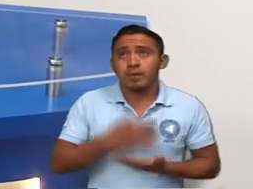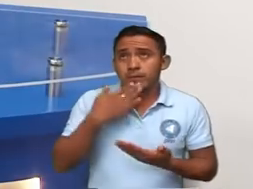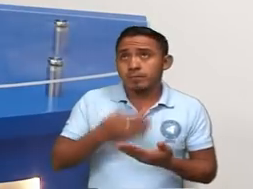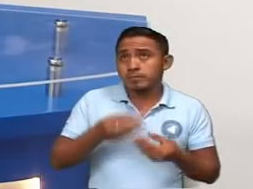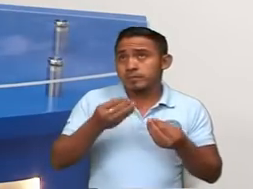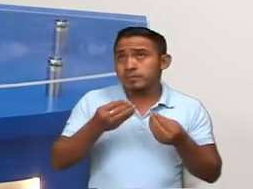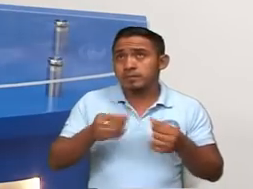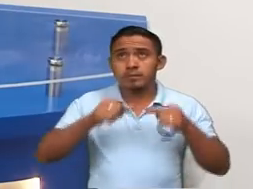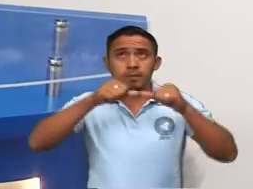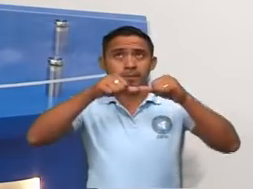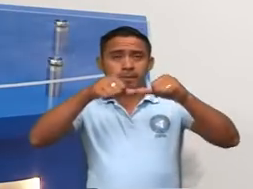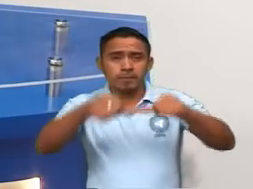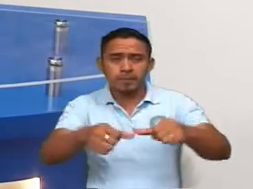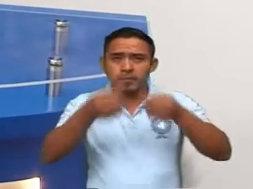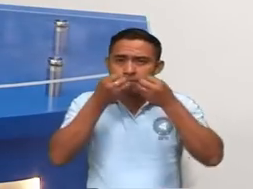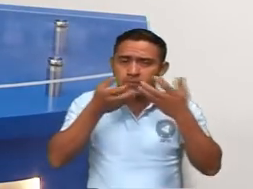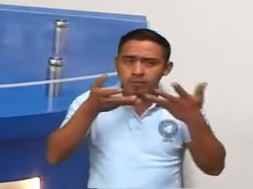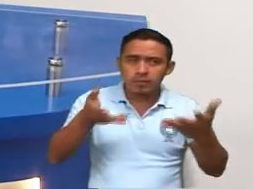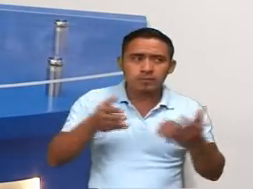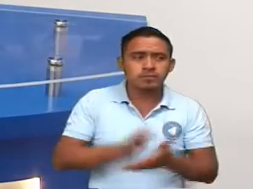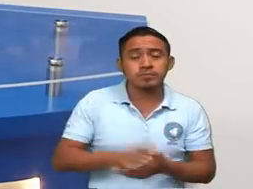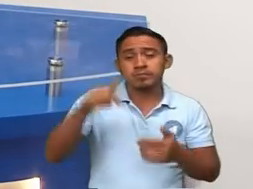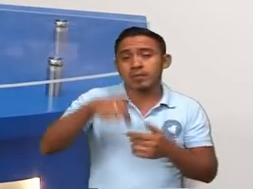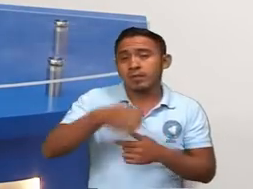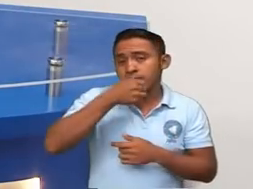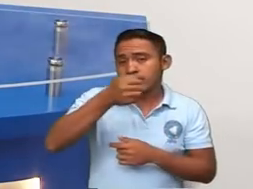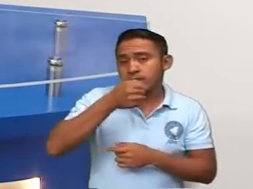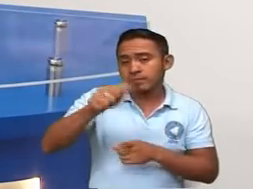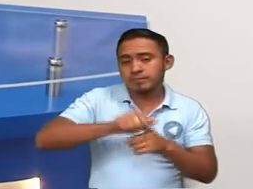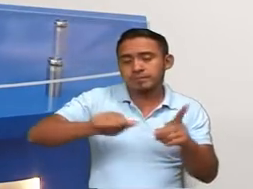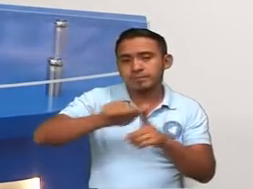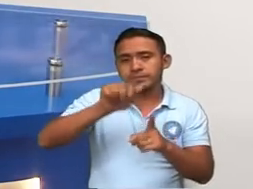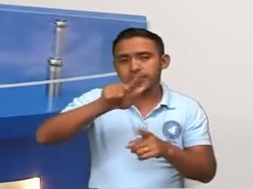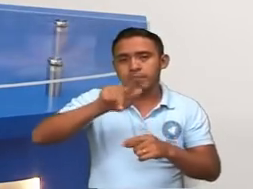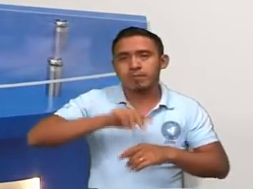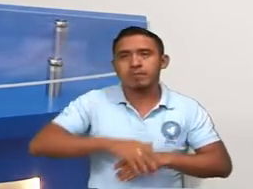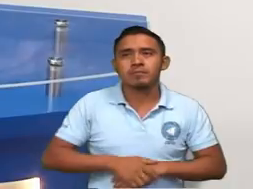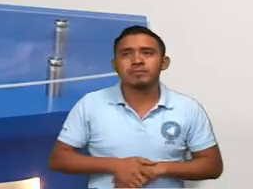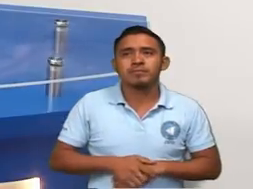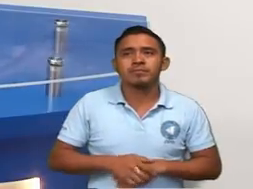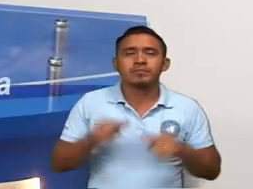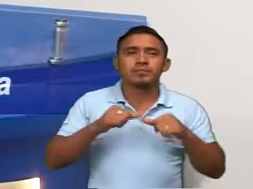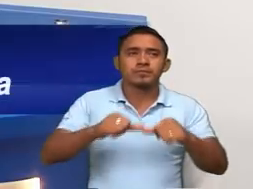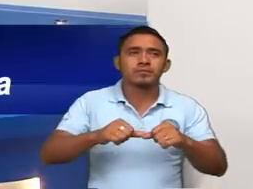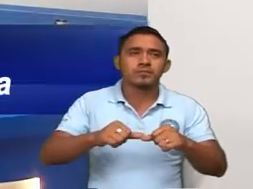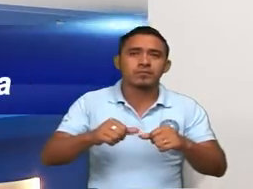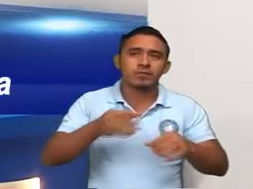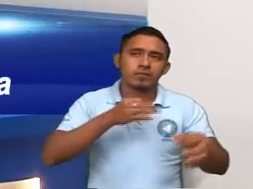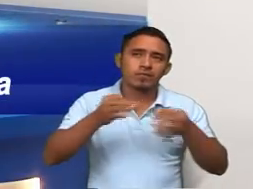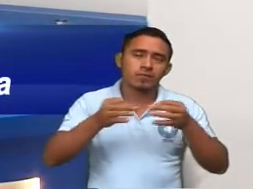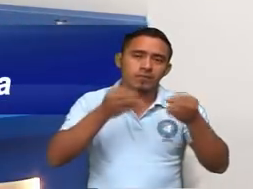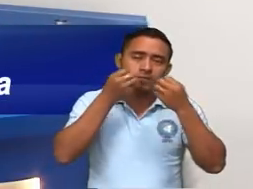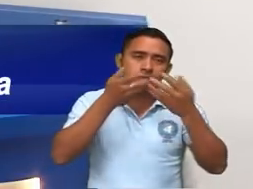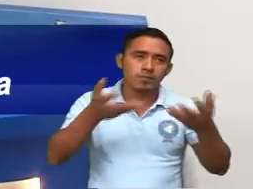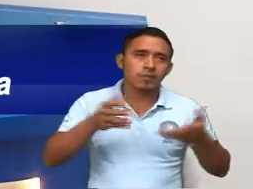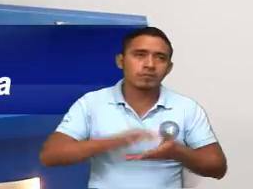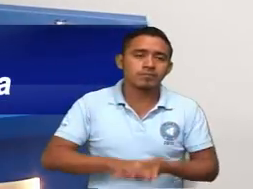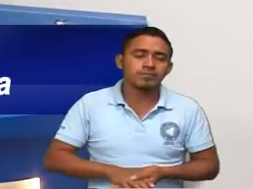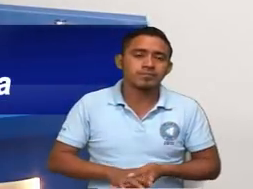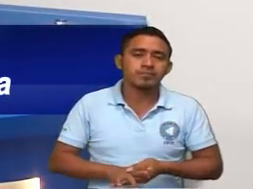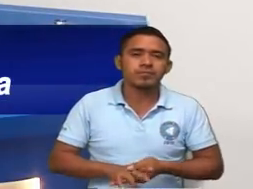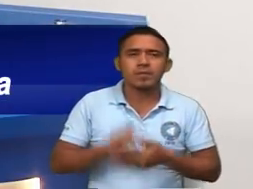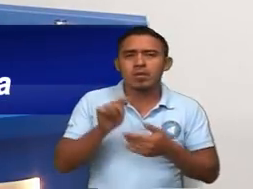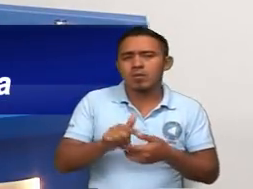Muchísimas gracias por continuar informándose a través de Noticias Asamblea TV. Continuamos con el detalle de nuestras informaciones y lo